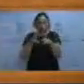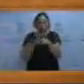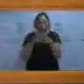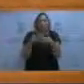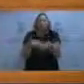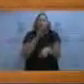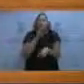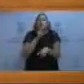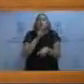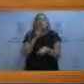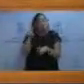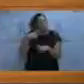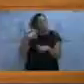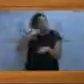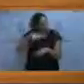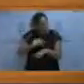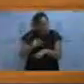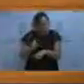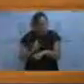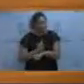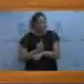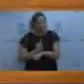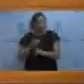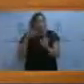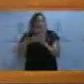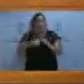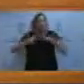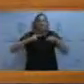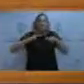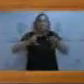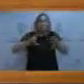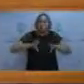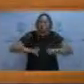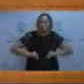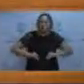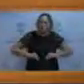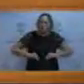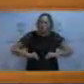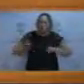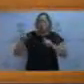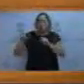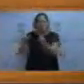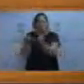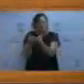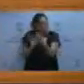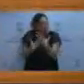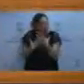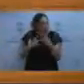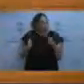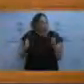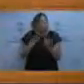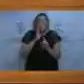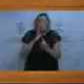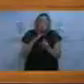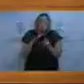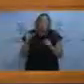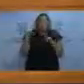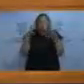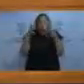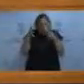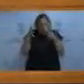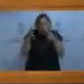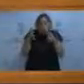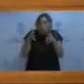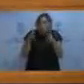no entiendo tampoco bien la decisión que han adoptado, que usted no me la ha contado entre esas, supongo que será porque no es del Consejo de la Administración, a lo mejor es suya en